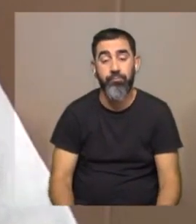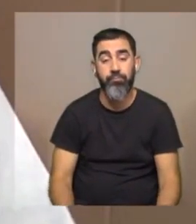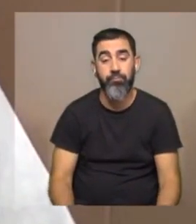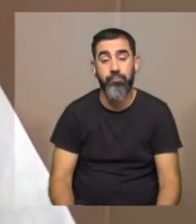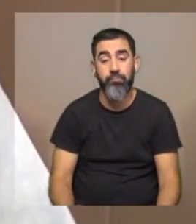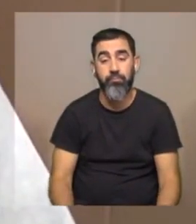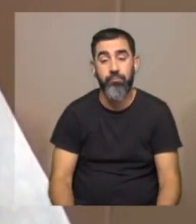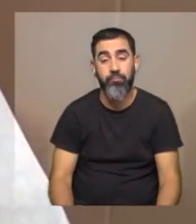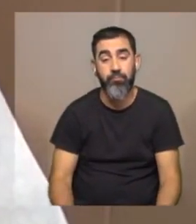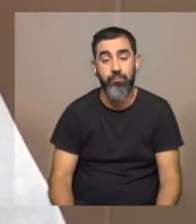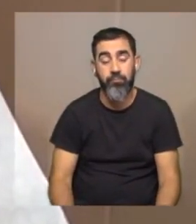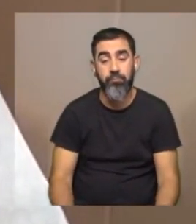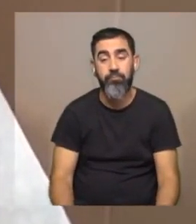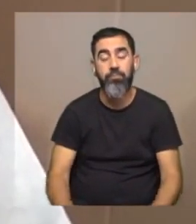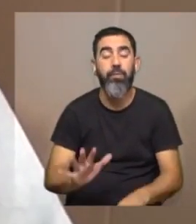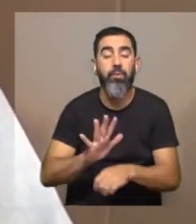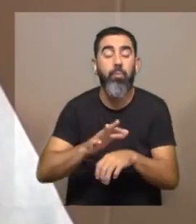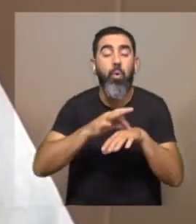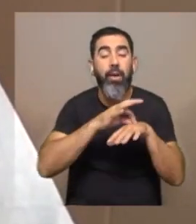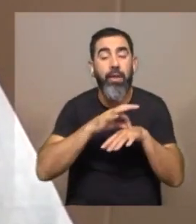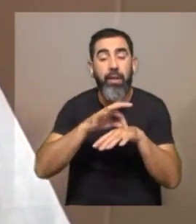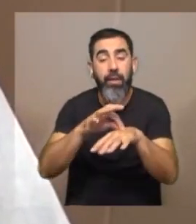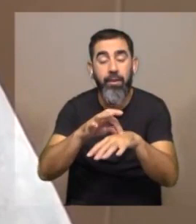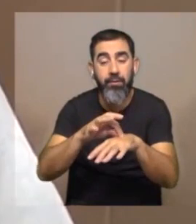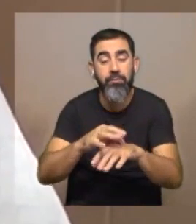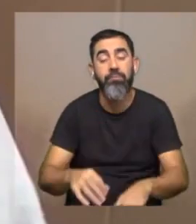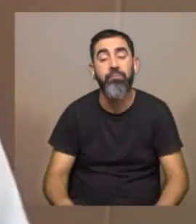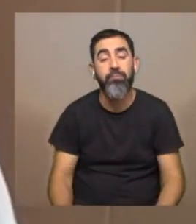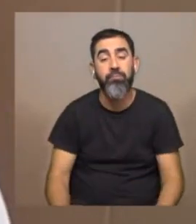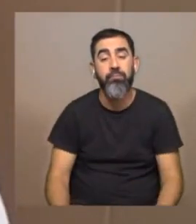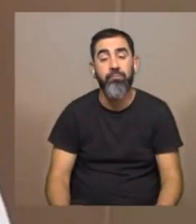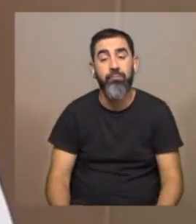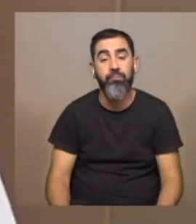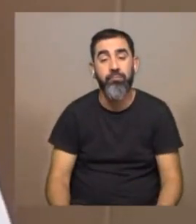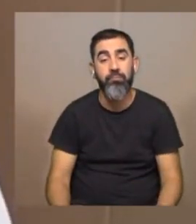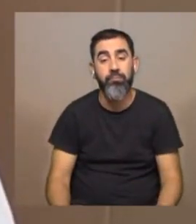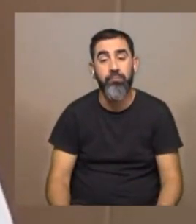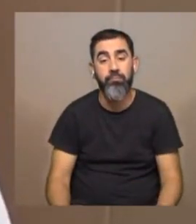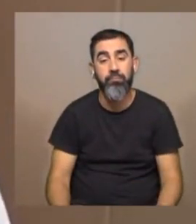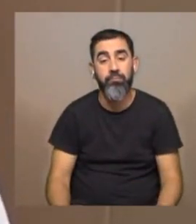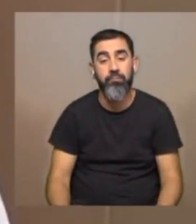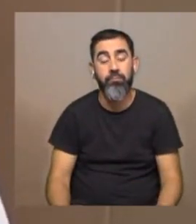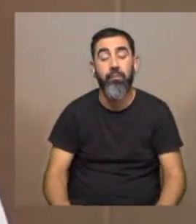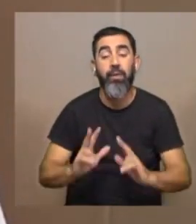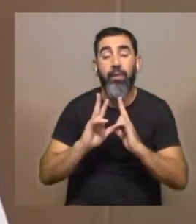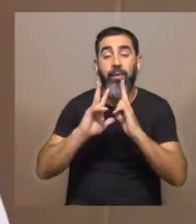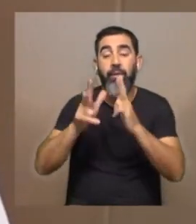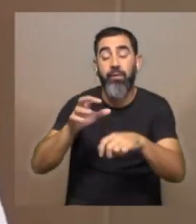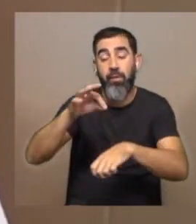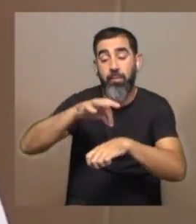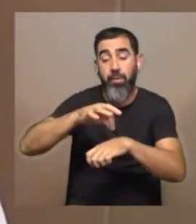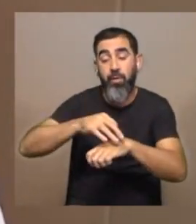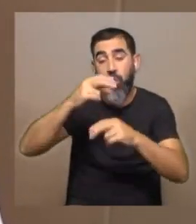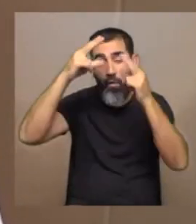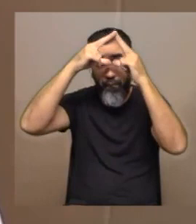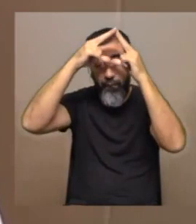televidentes, las guías que uno tiene que mantener. Pero bueno, uno tiene que tratar de, sí, decirle al médico o al enfermero